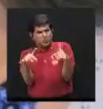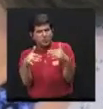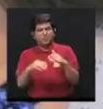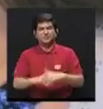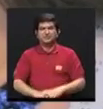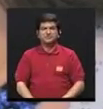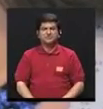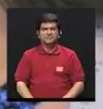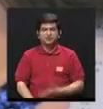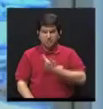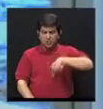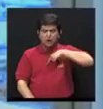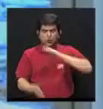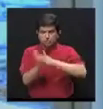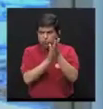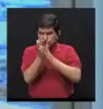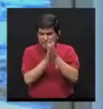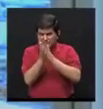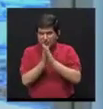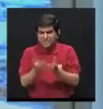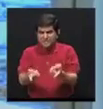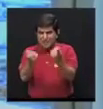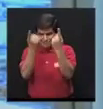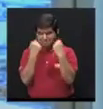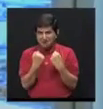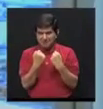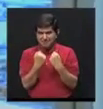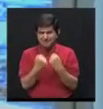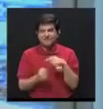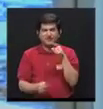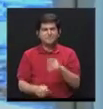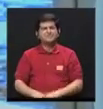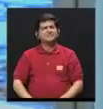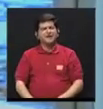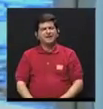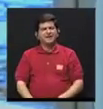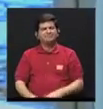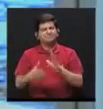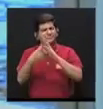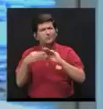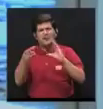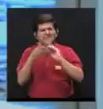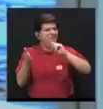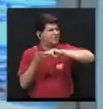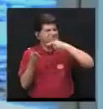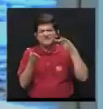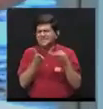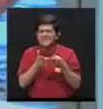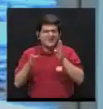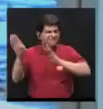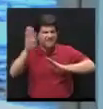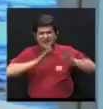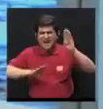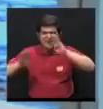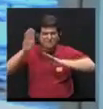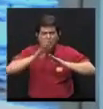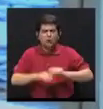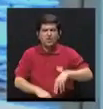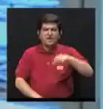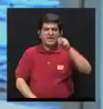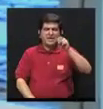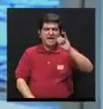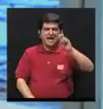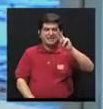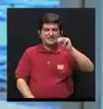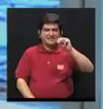queríamos aprovechar tu presencia acá para que nos contes qué es la uh-huh. biología sintética y a